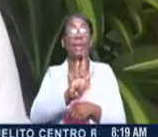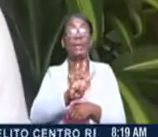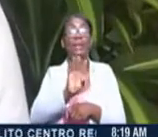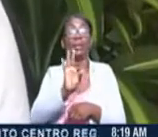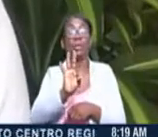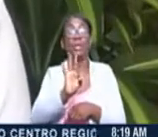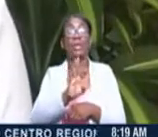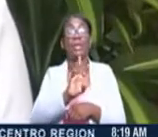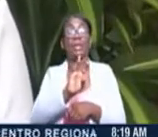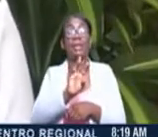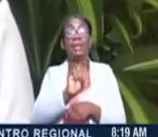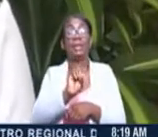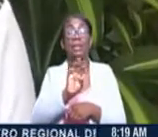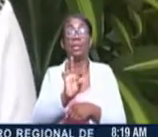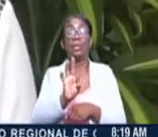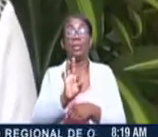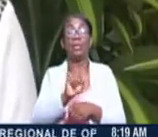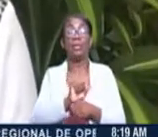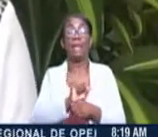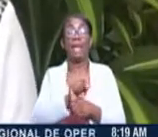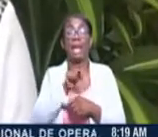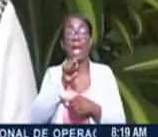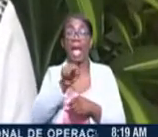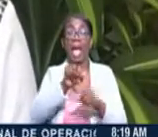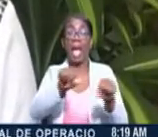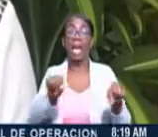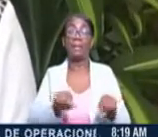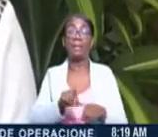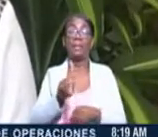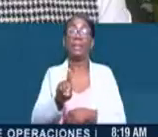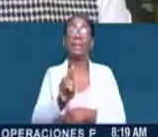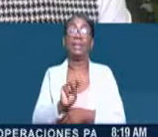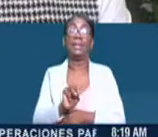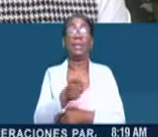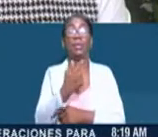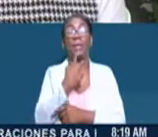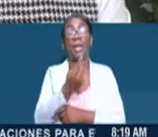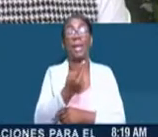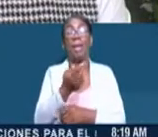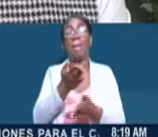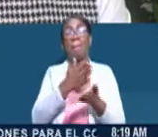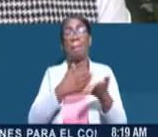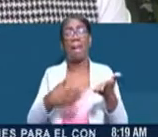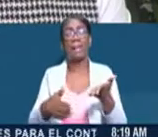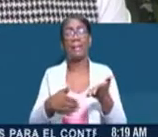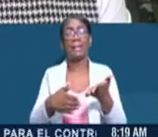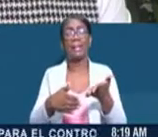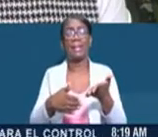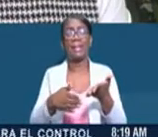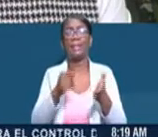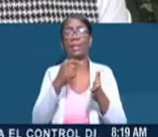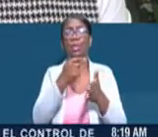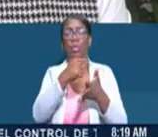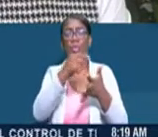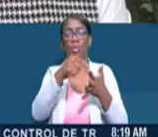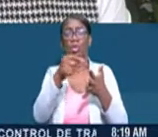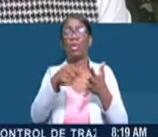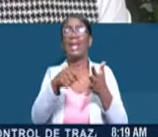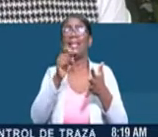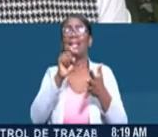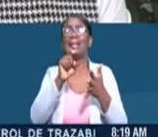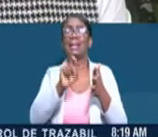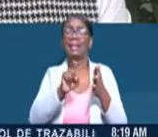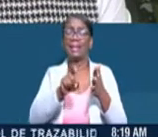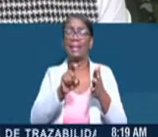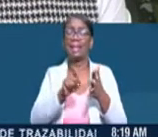6349-0900. Administradora, nos gustaría, por supuesto, que nos mencionara parte de esos requisitos. Aquí podemos constatar